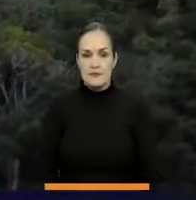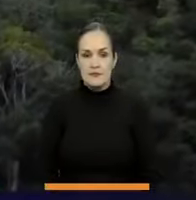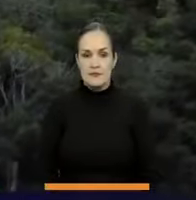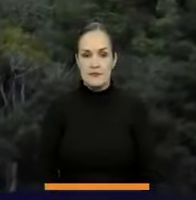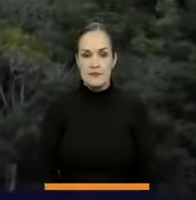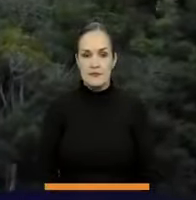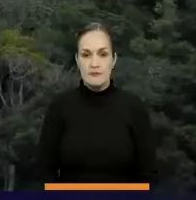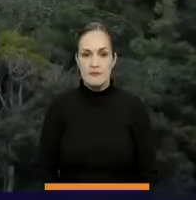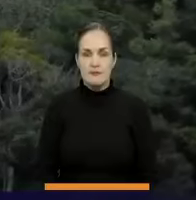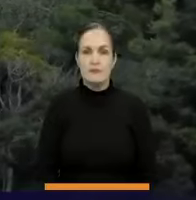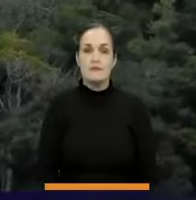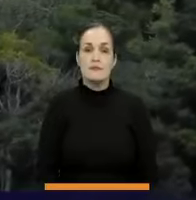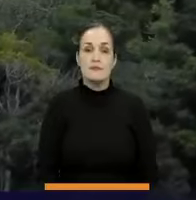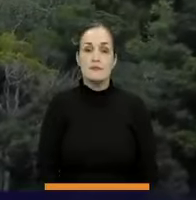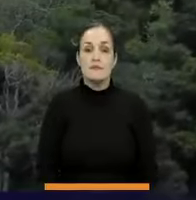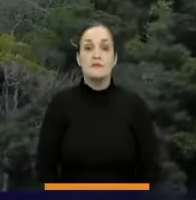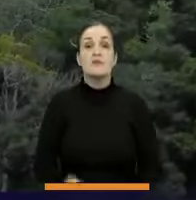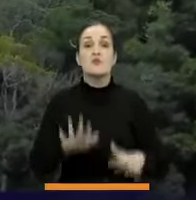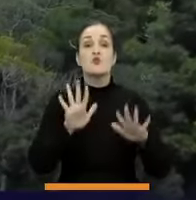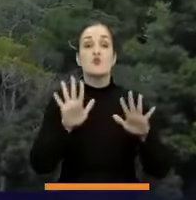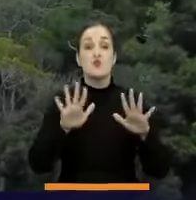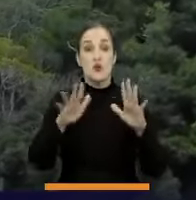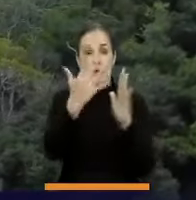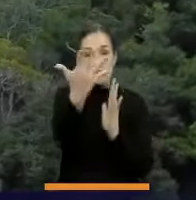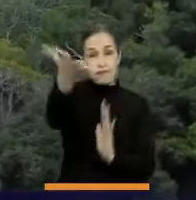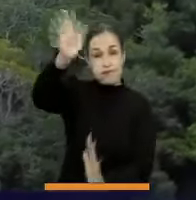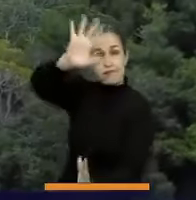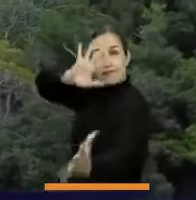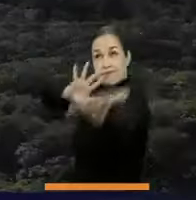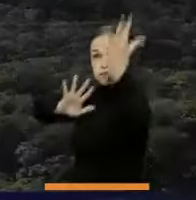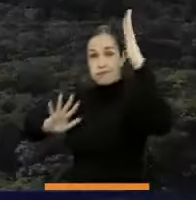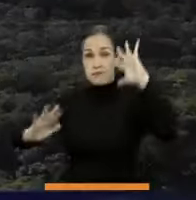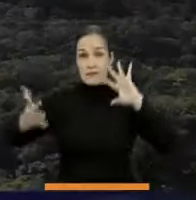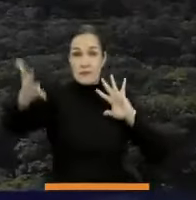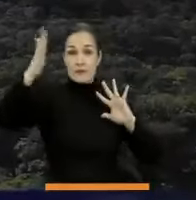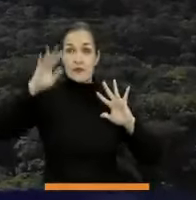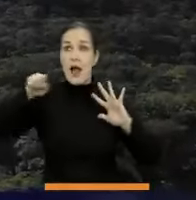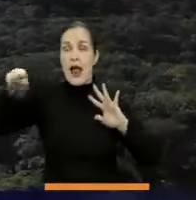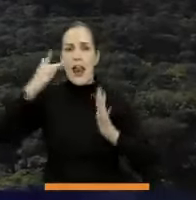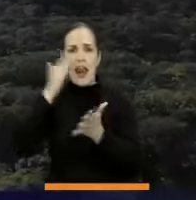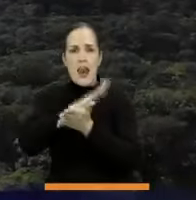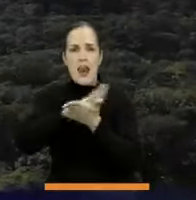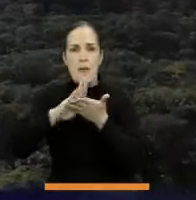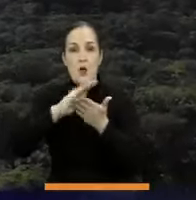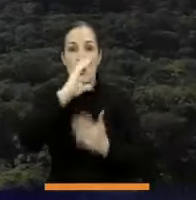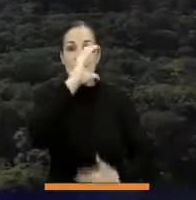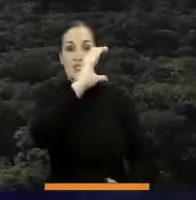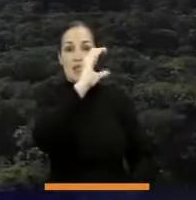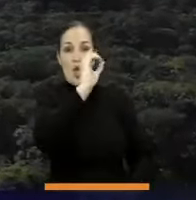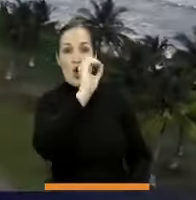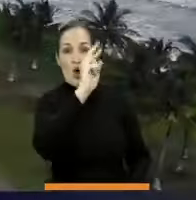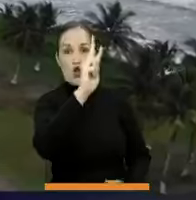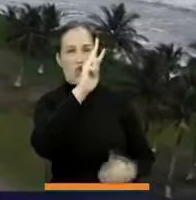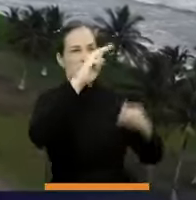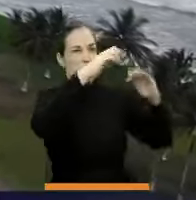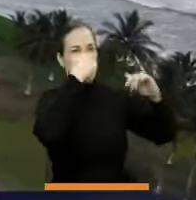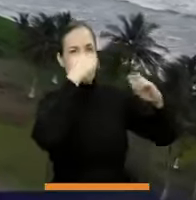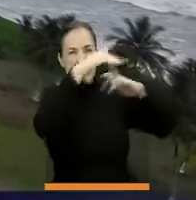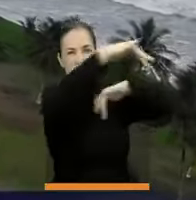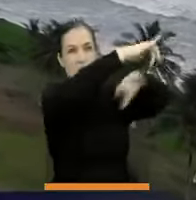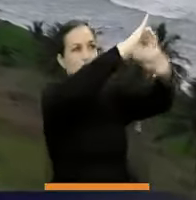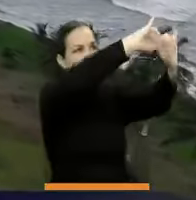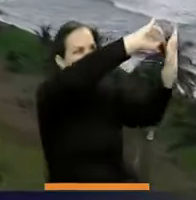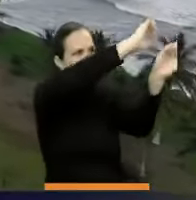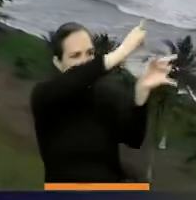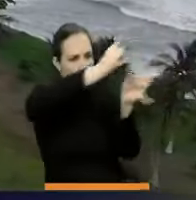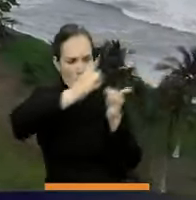Las miles de toneladas de carbono que absorbe este paisaje de la selva chocuana en Colombia hoy tiene un valor agregado para el sistema